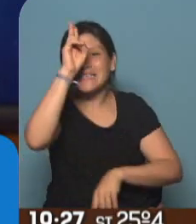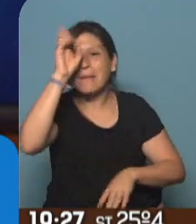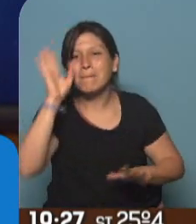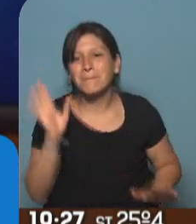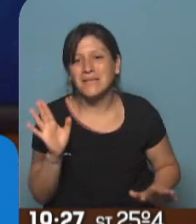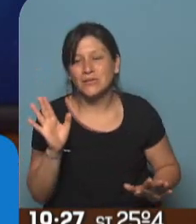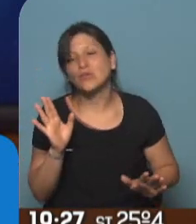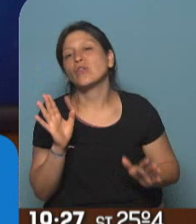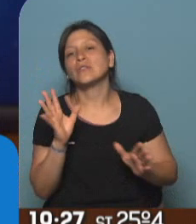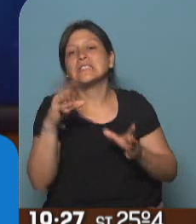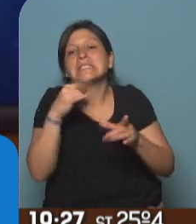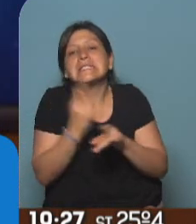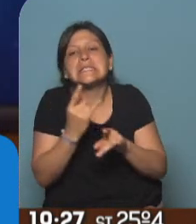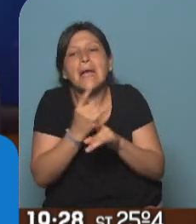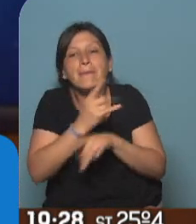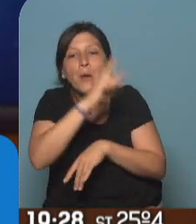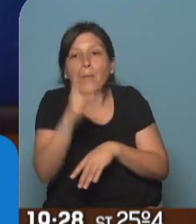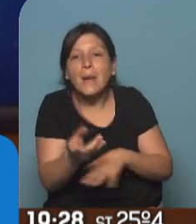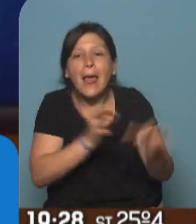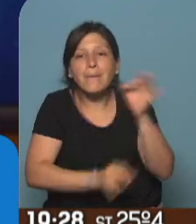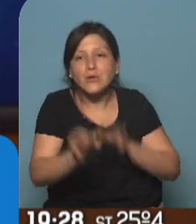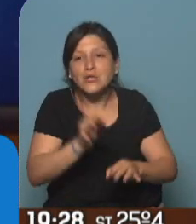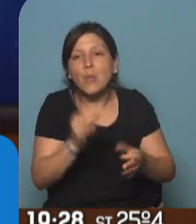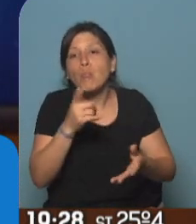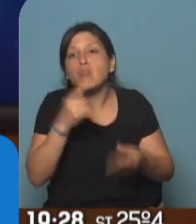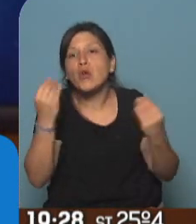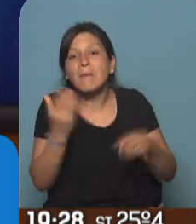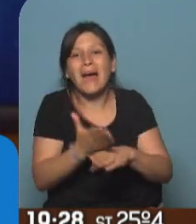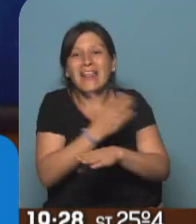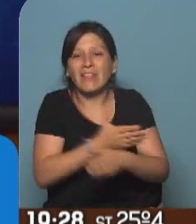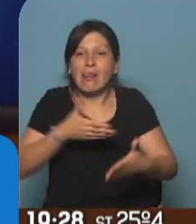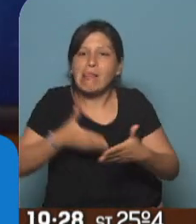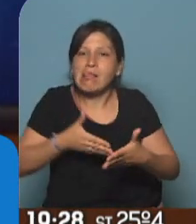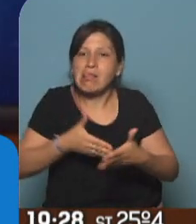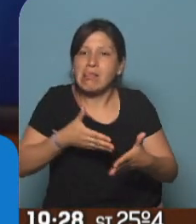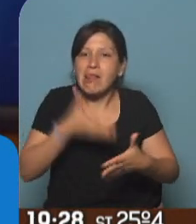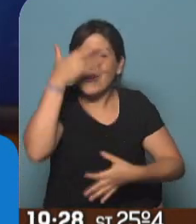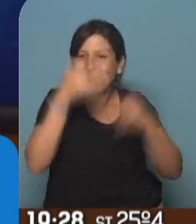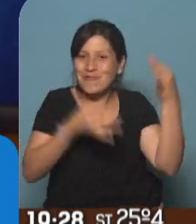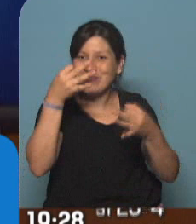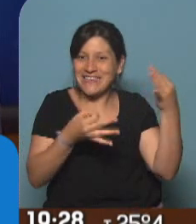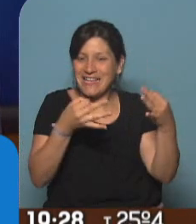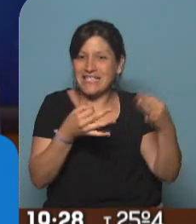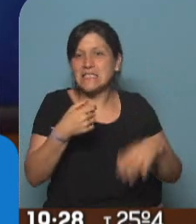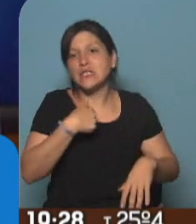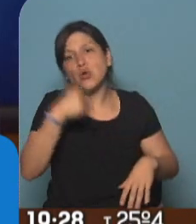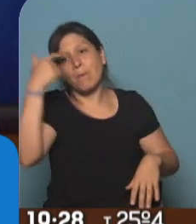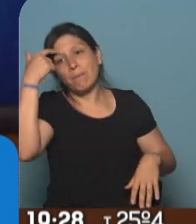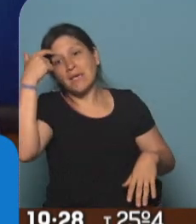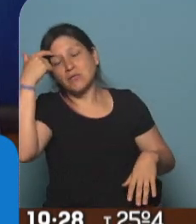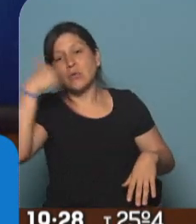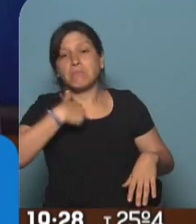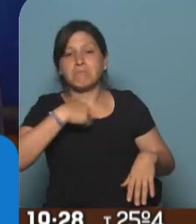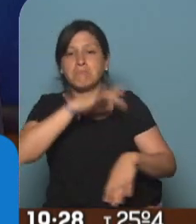porque si no vamos a trabajar todos judicialmente y la verdad es que si yo fuera el rionegrino no me